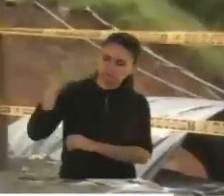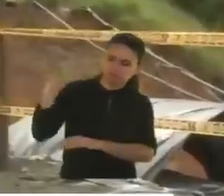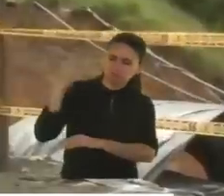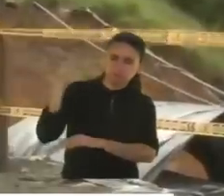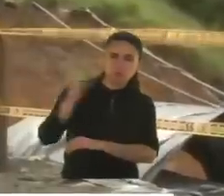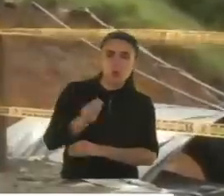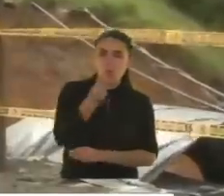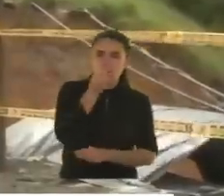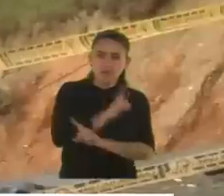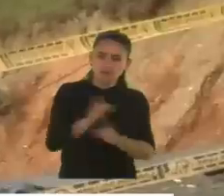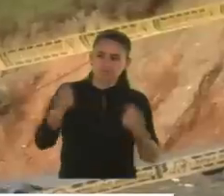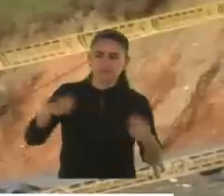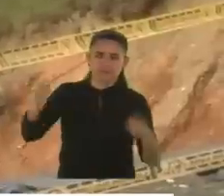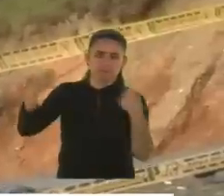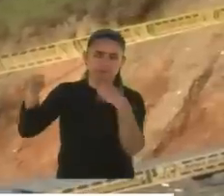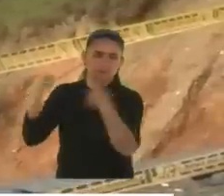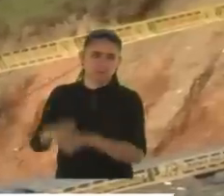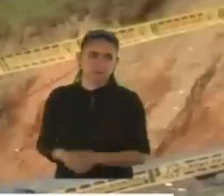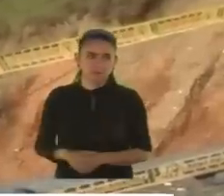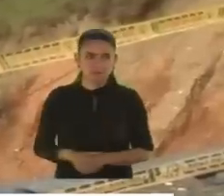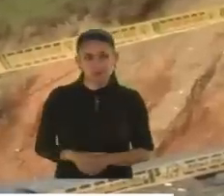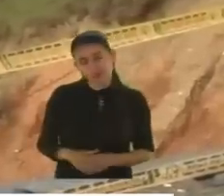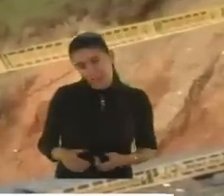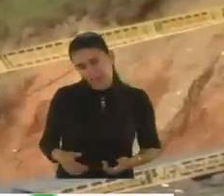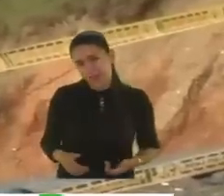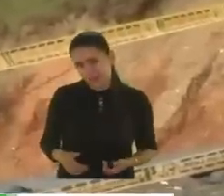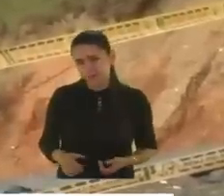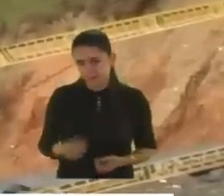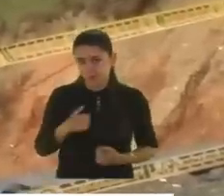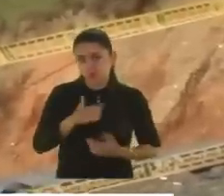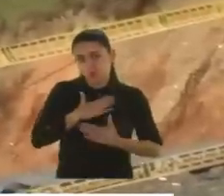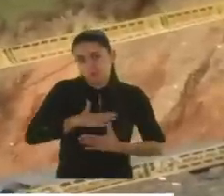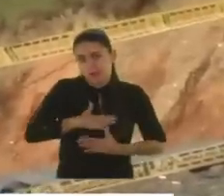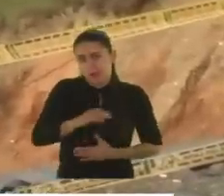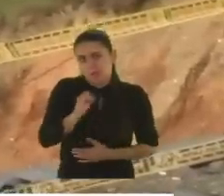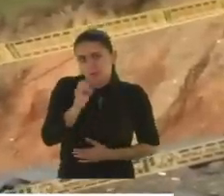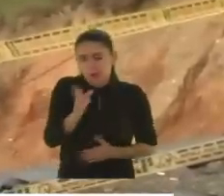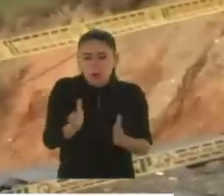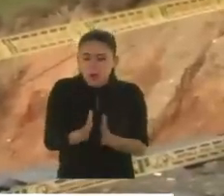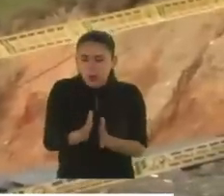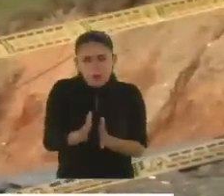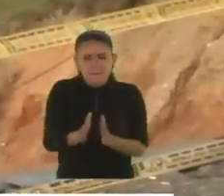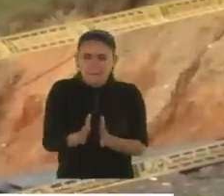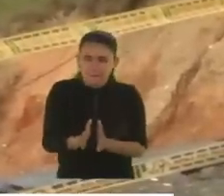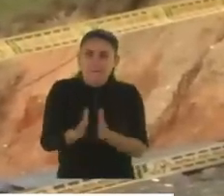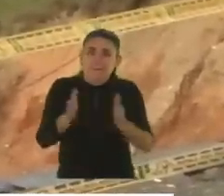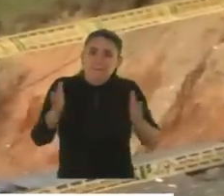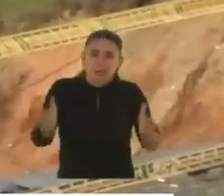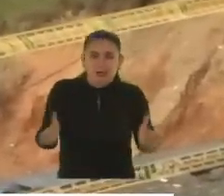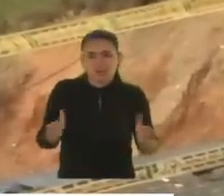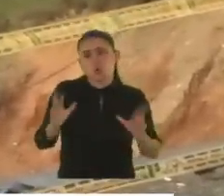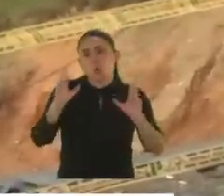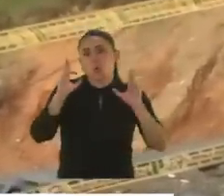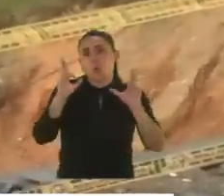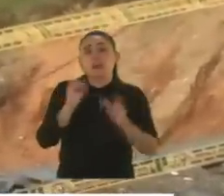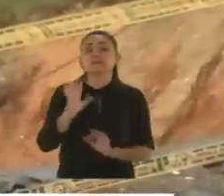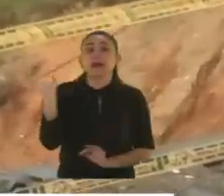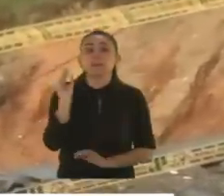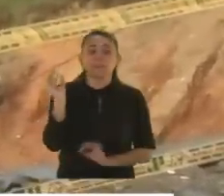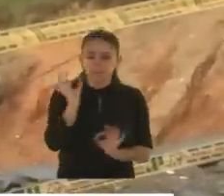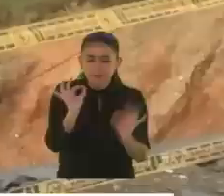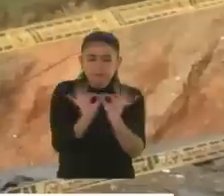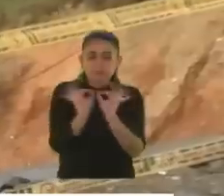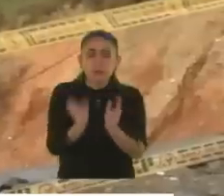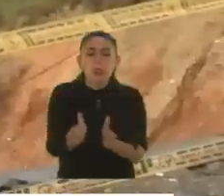antes. Poco tranquilo porque la idea es que sigan funcionando, que no sea que nos dieron este pedacito de